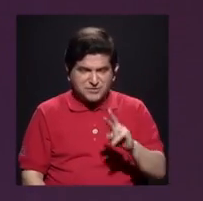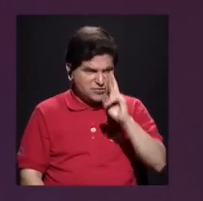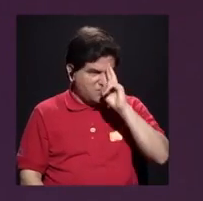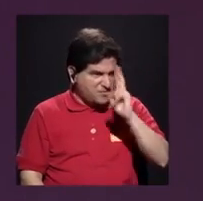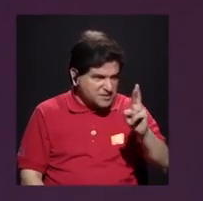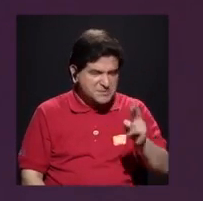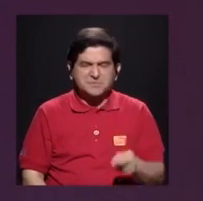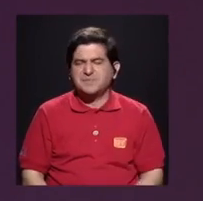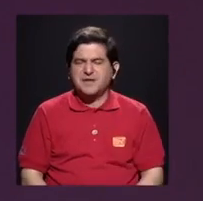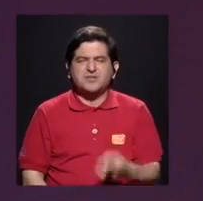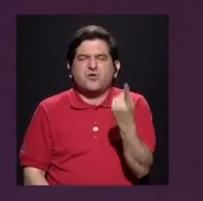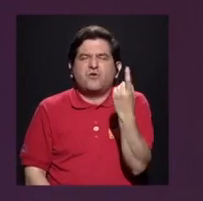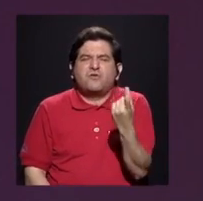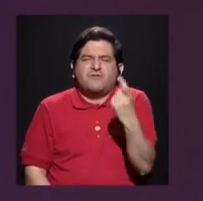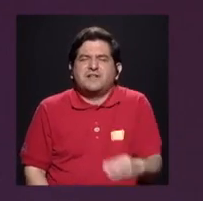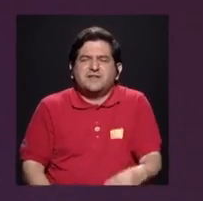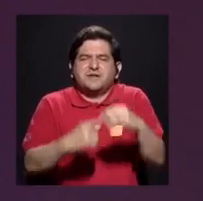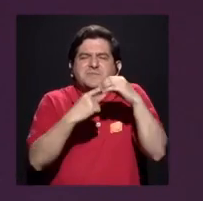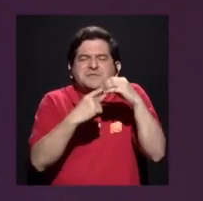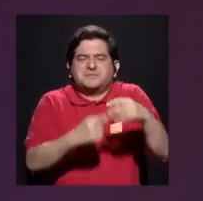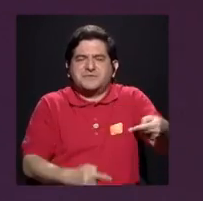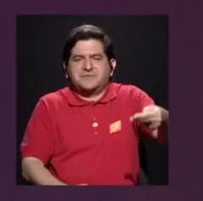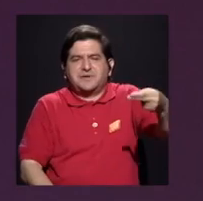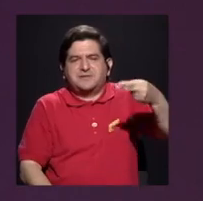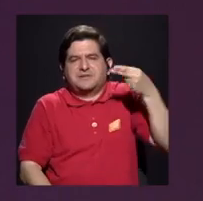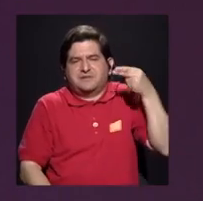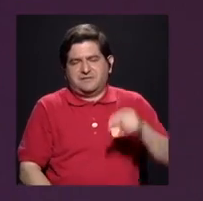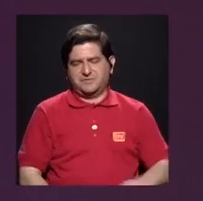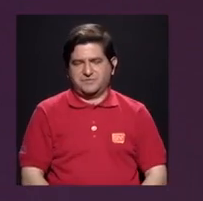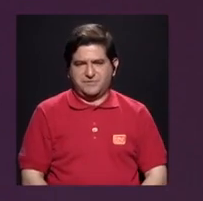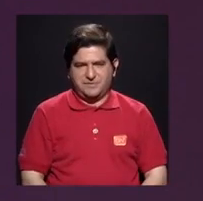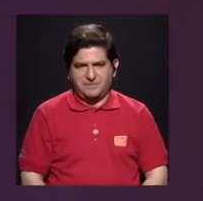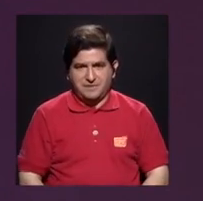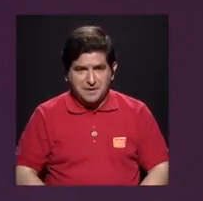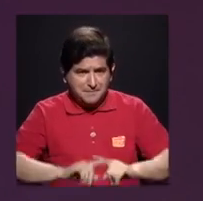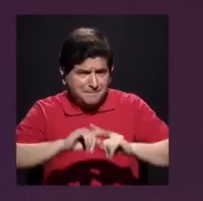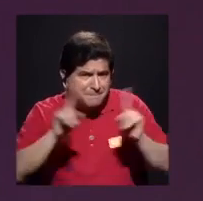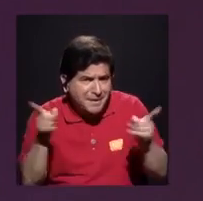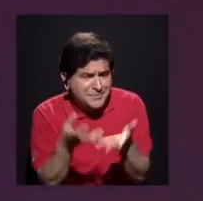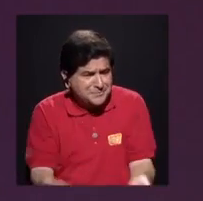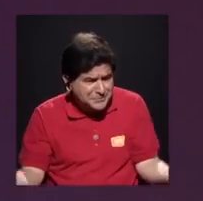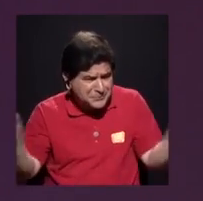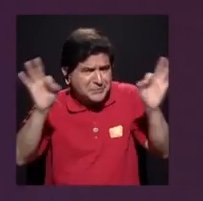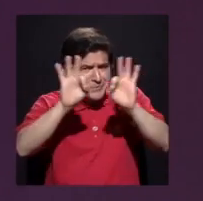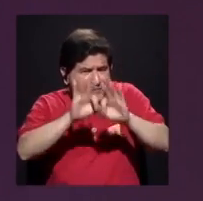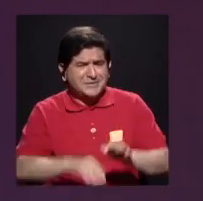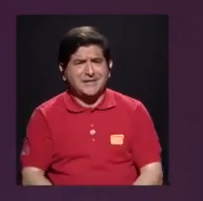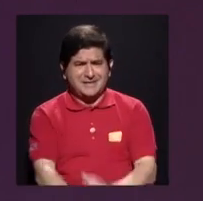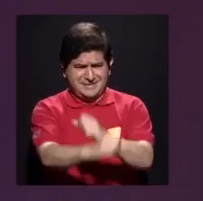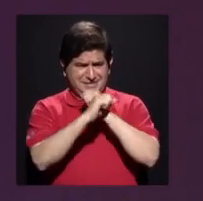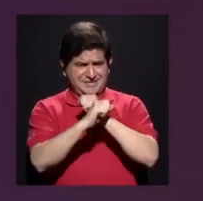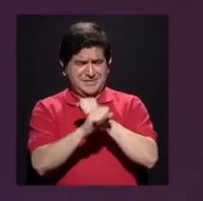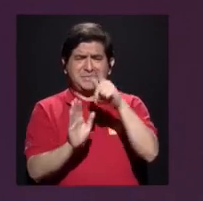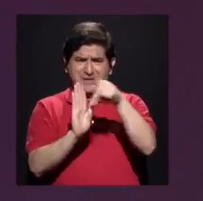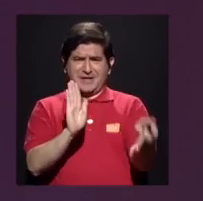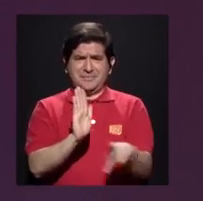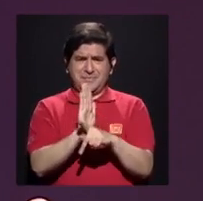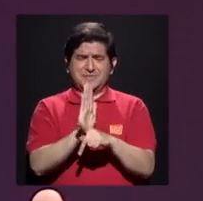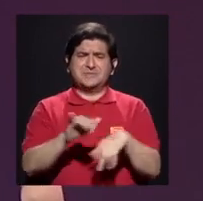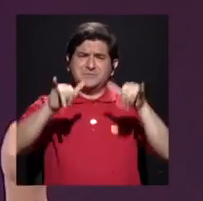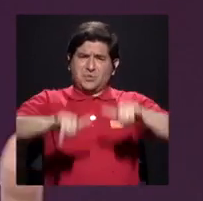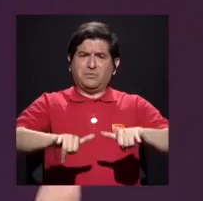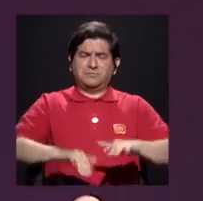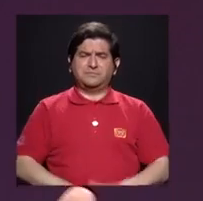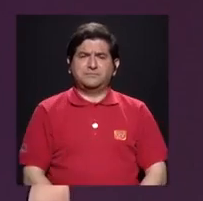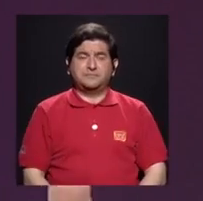caracterizado la práctica religiosa a lo largo de la historia pero pero si es es importante garantizar ese principio si ya